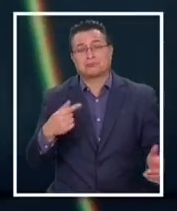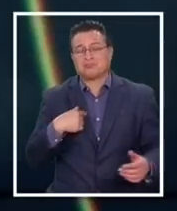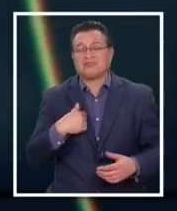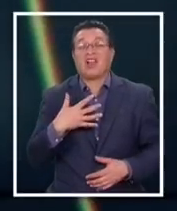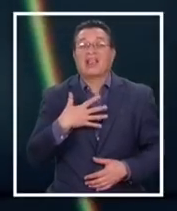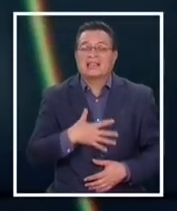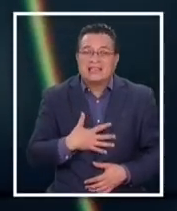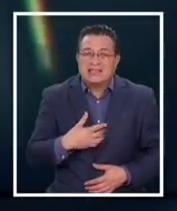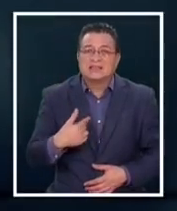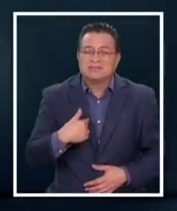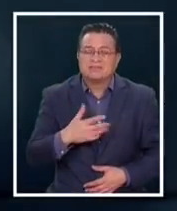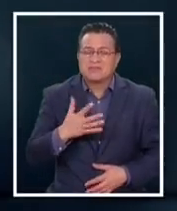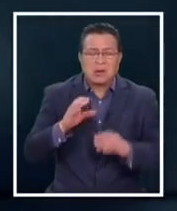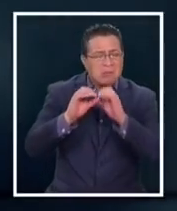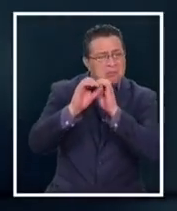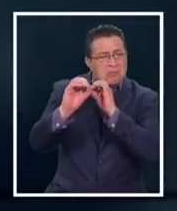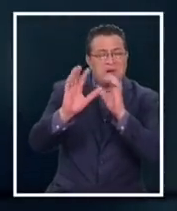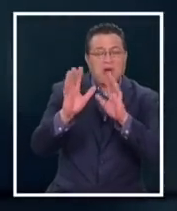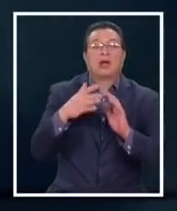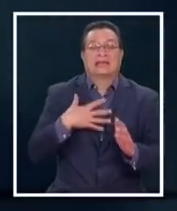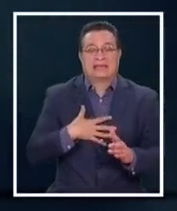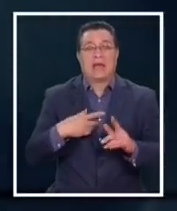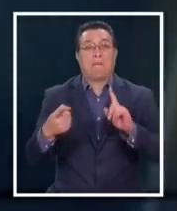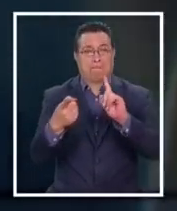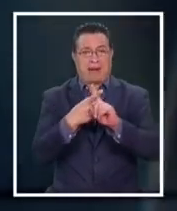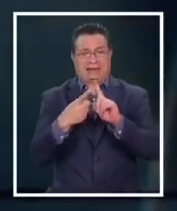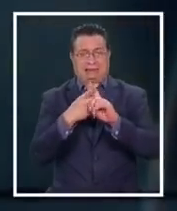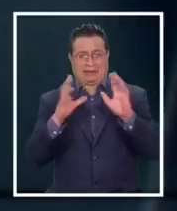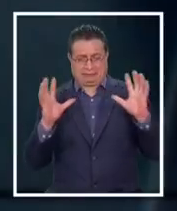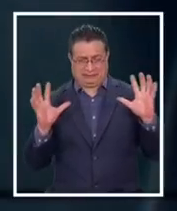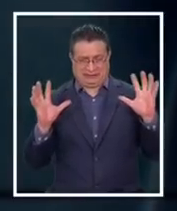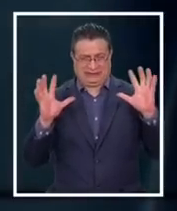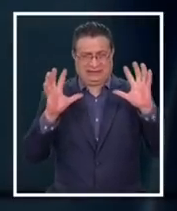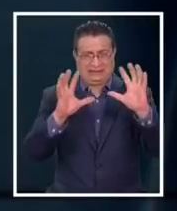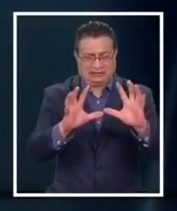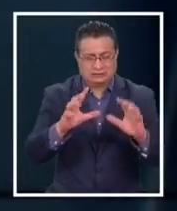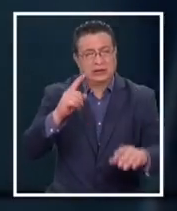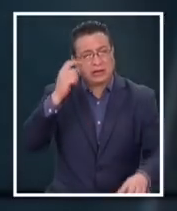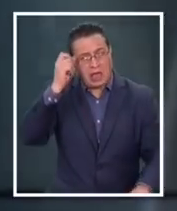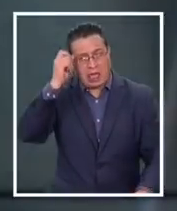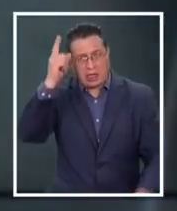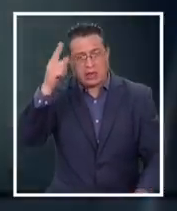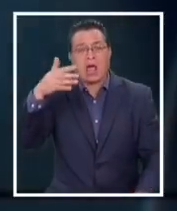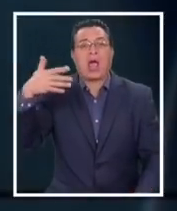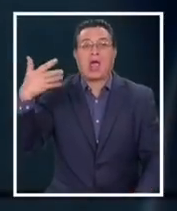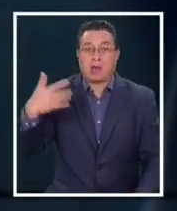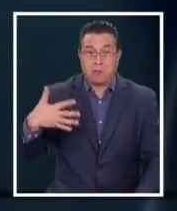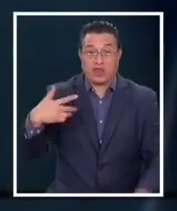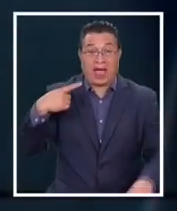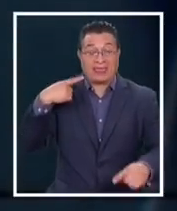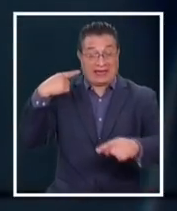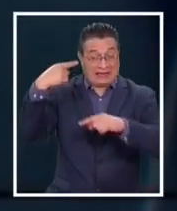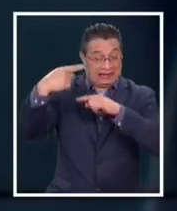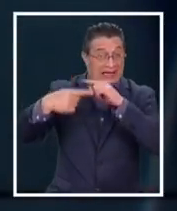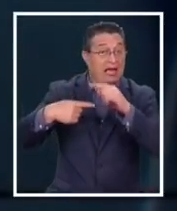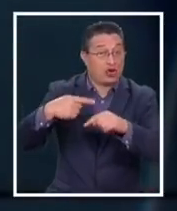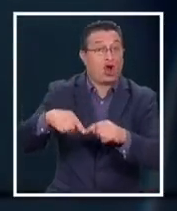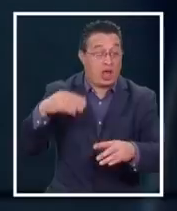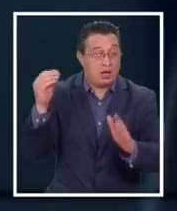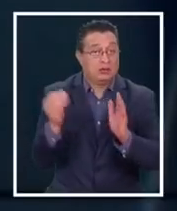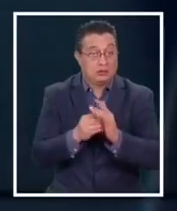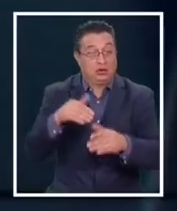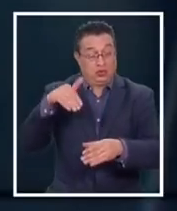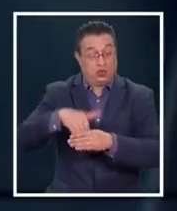quisiera de verdad que tengamos una alta participación, uh-huh. que se entienda la importancia y la trascendencia histórica de esta